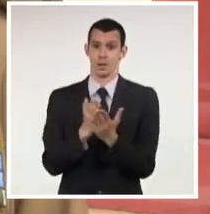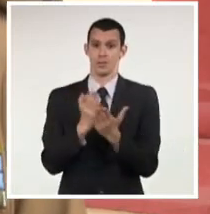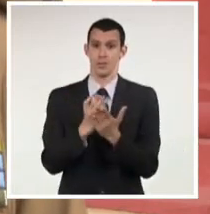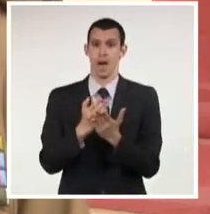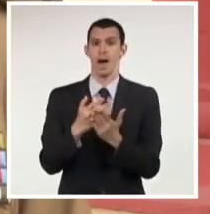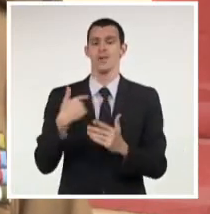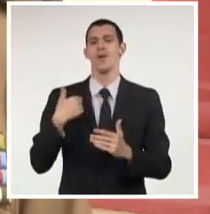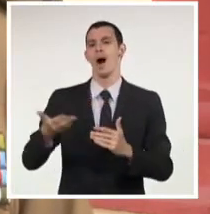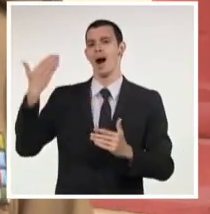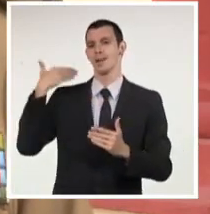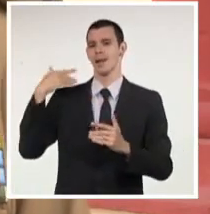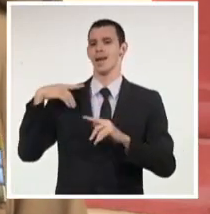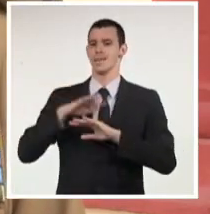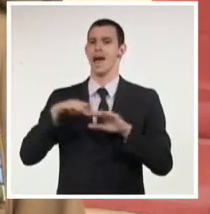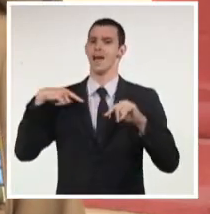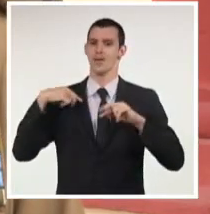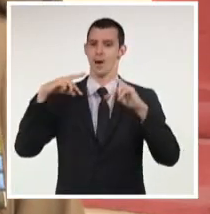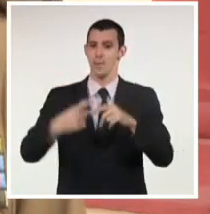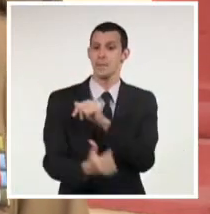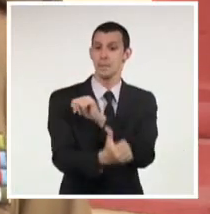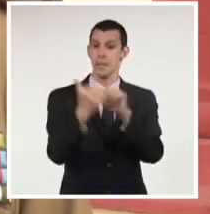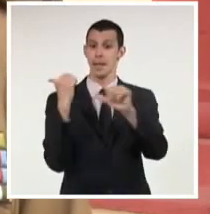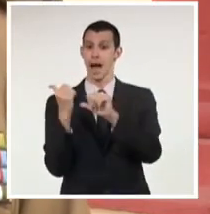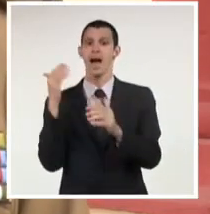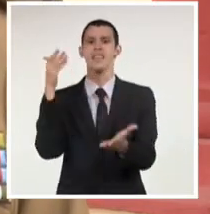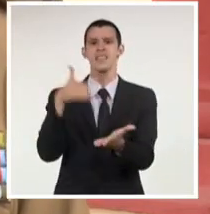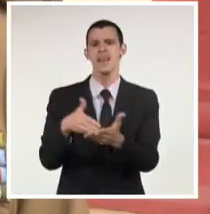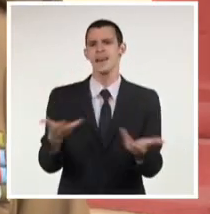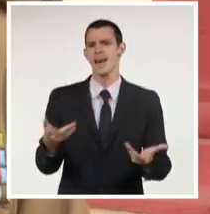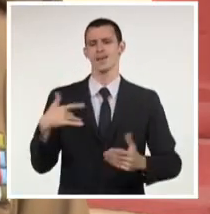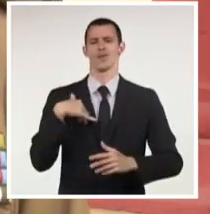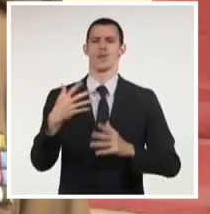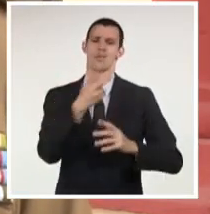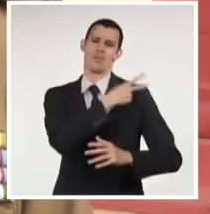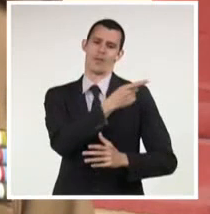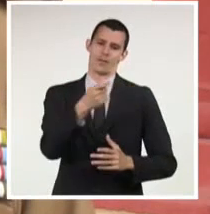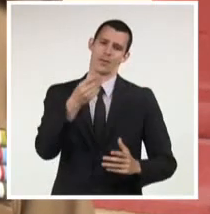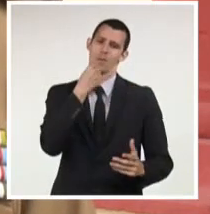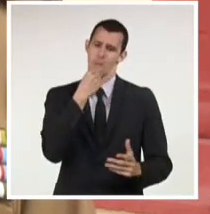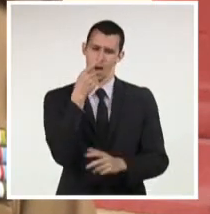alumno, sino como educador, que me permitió